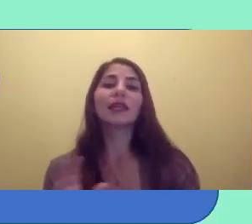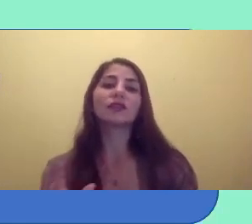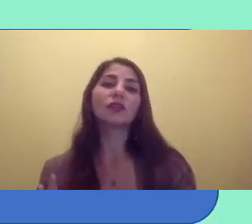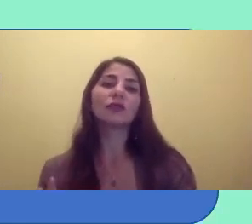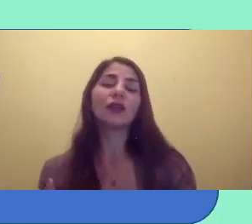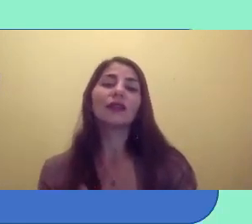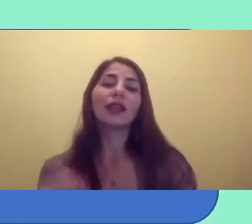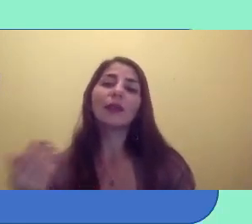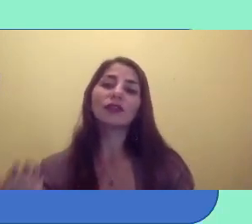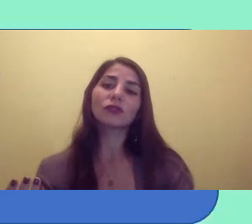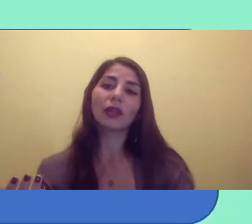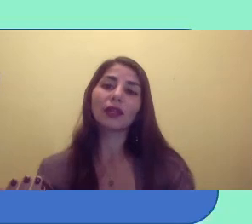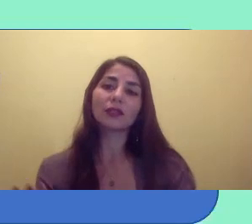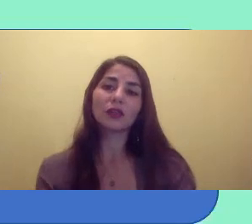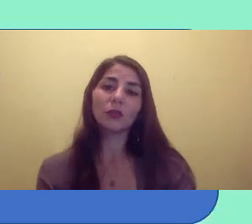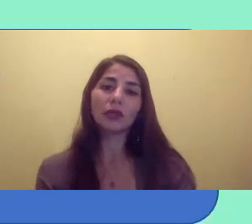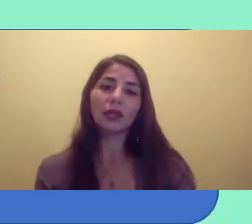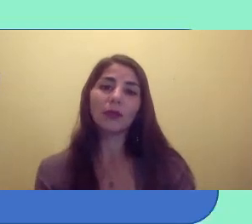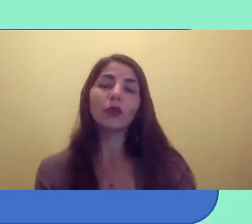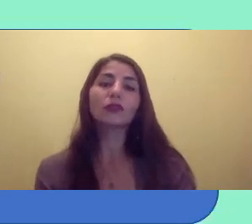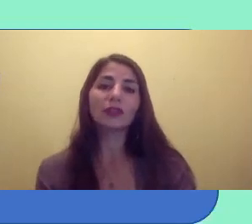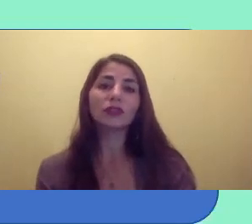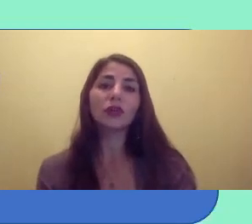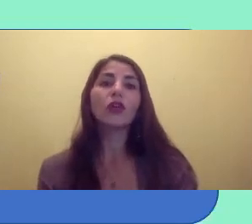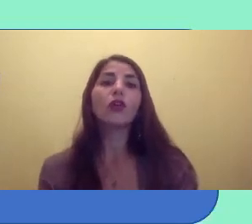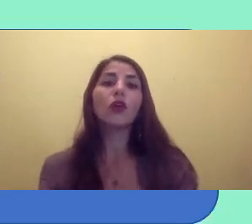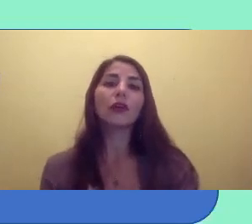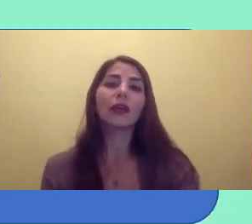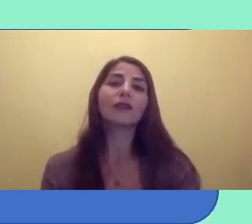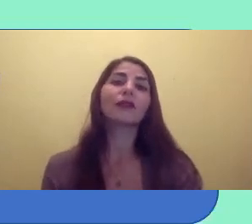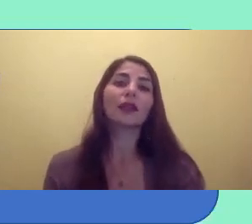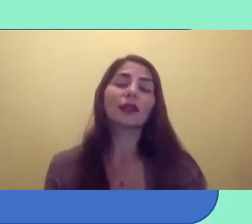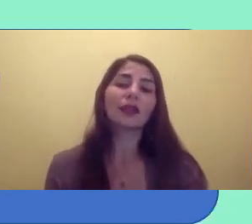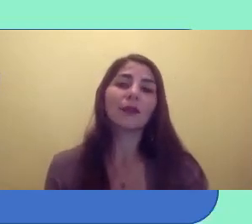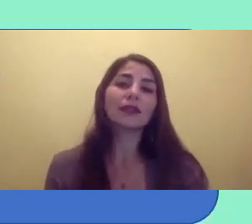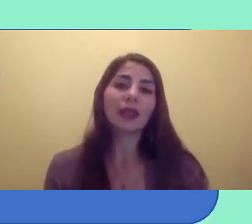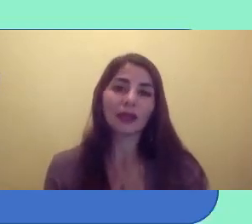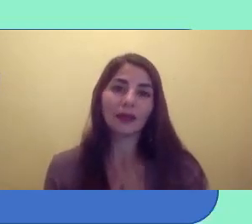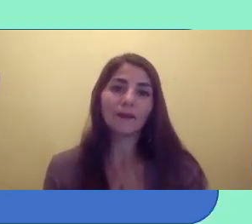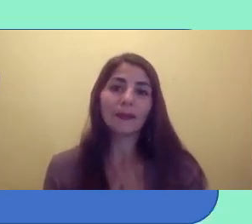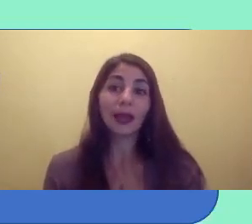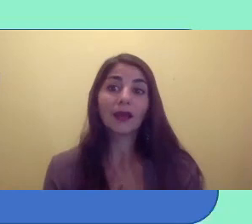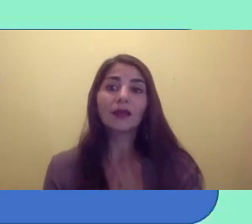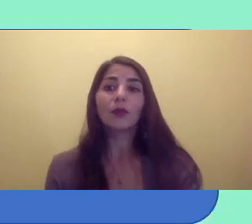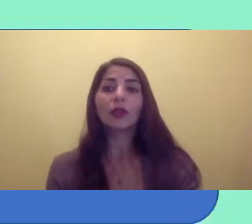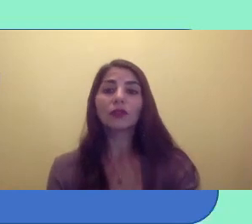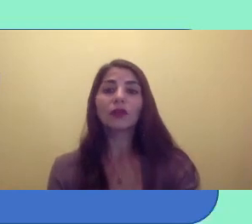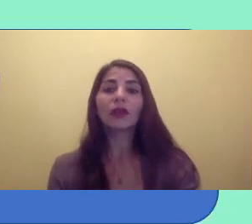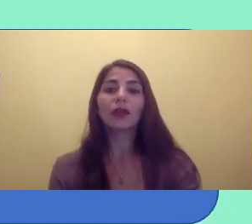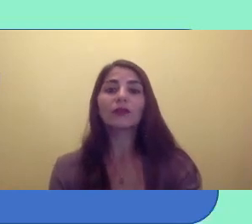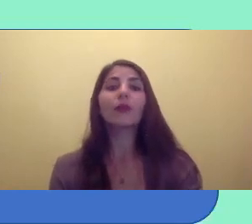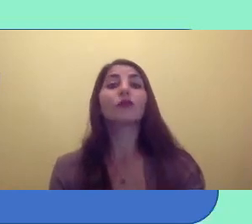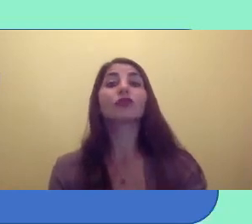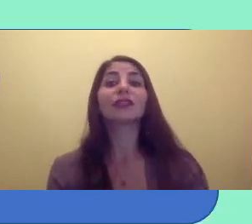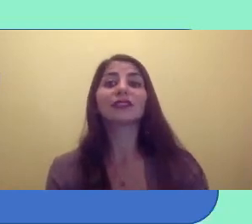de asimilación de la persona que se comunica y por lo tanto logra entender el mensaje, ¿ya? Por